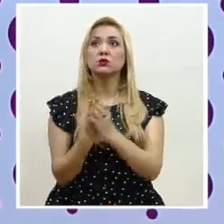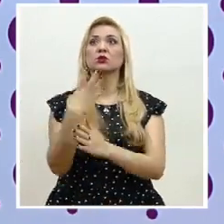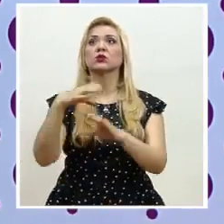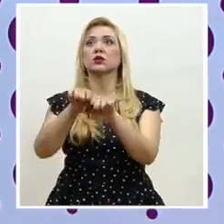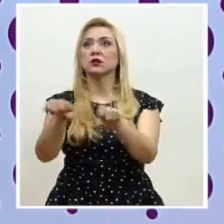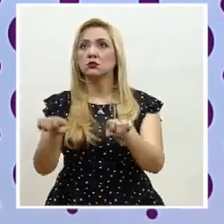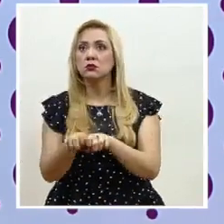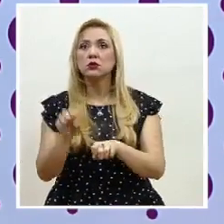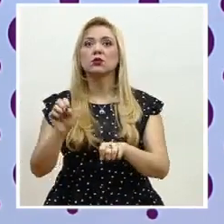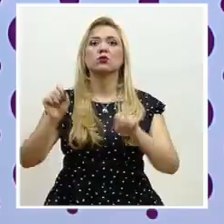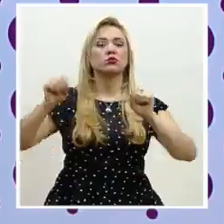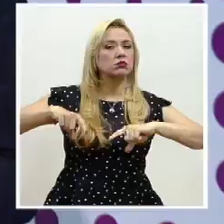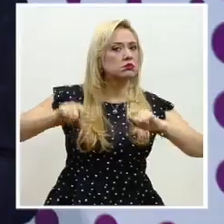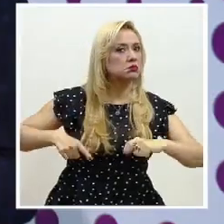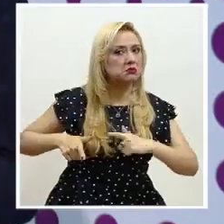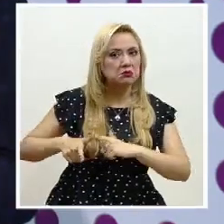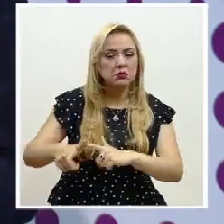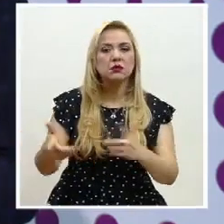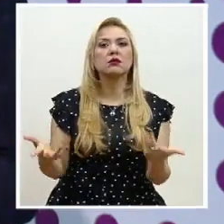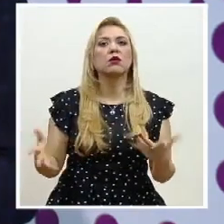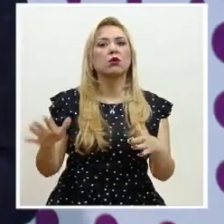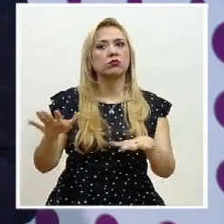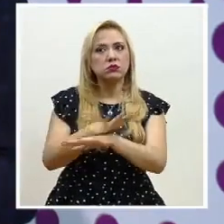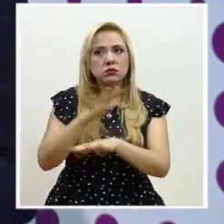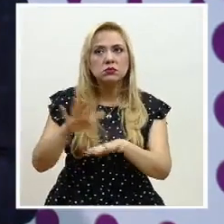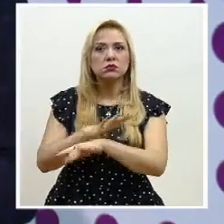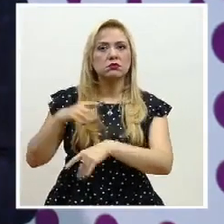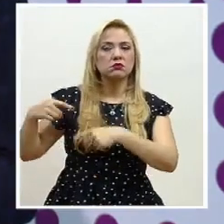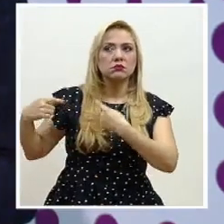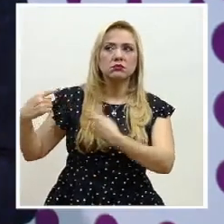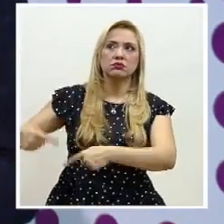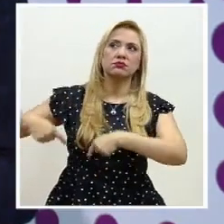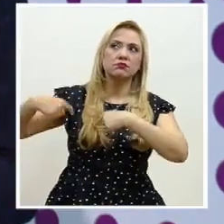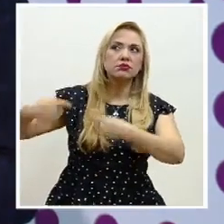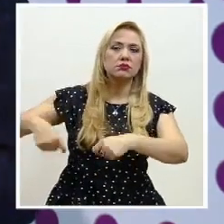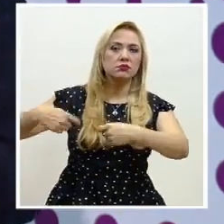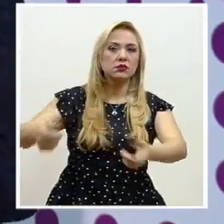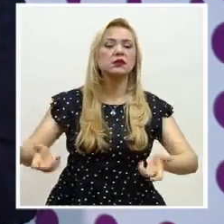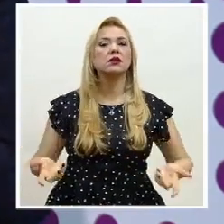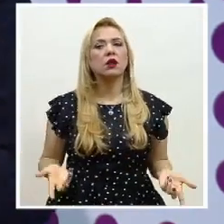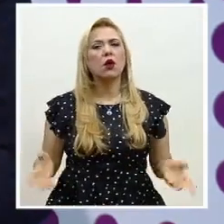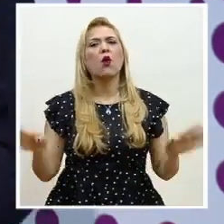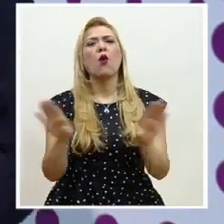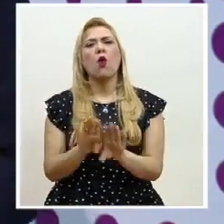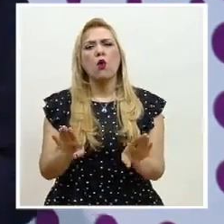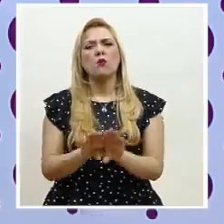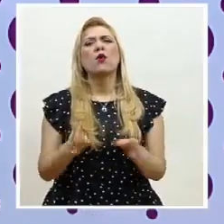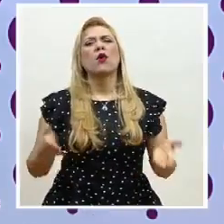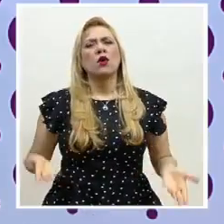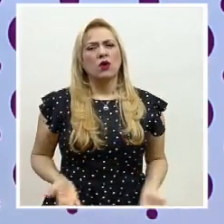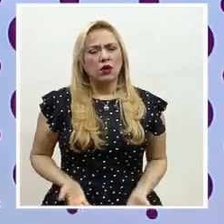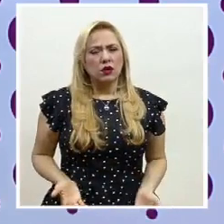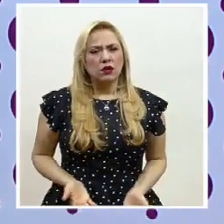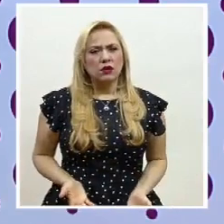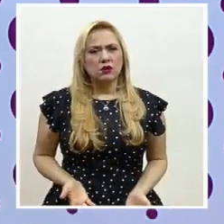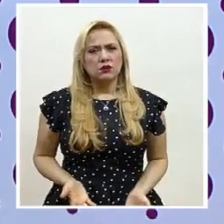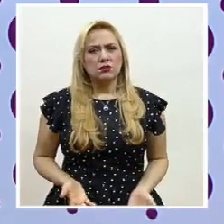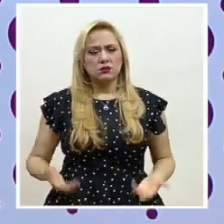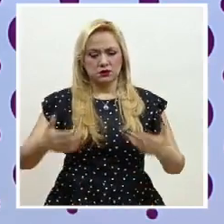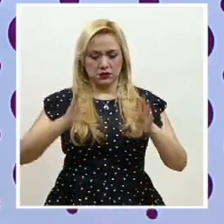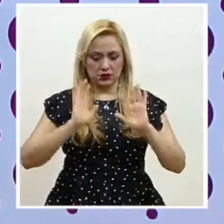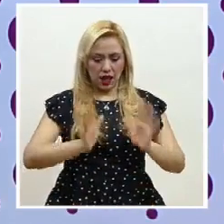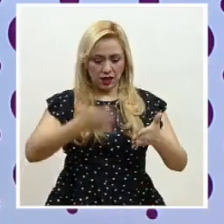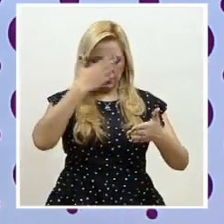dentro de ponencias ya establecidas, pues hay renovaciones generacionales, podríamos decirlo. ¿Cómo se transmite el conocimiento adquirido de las